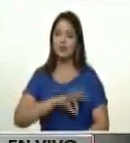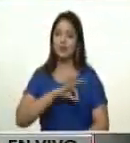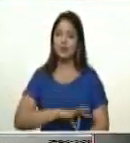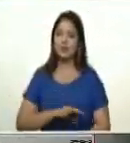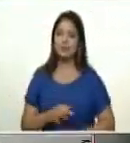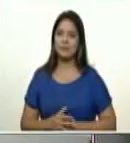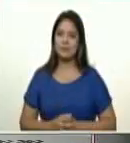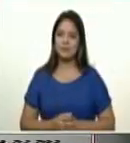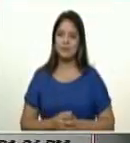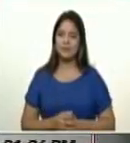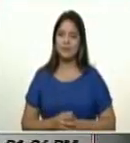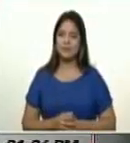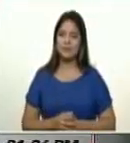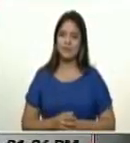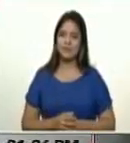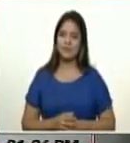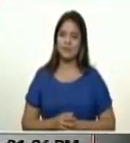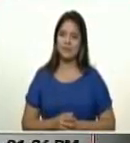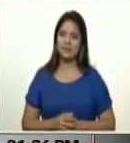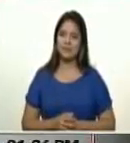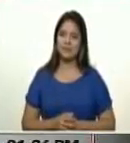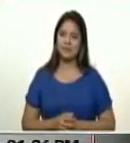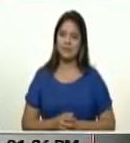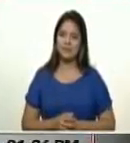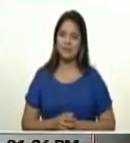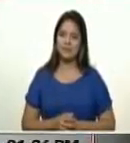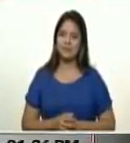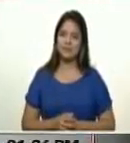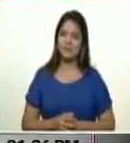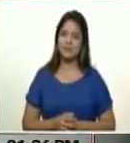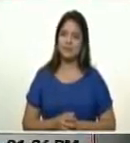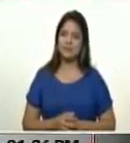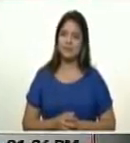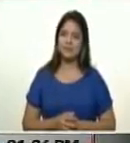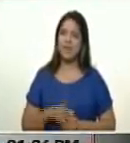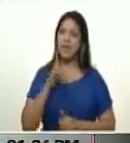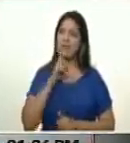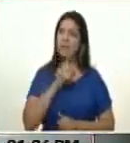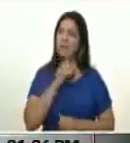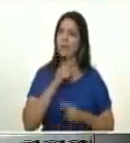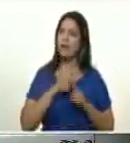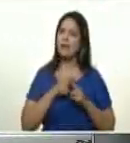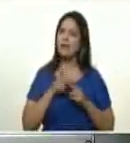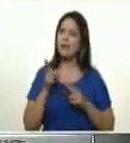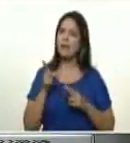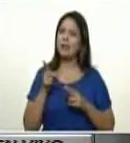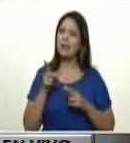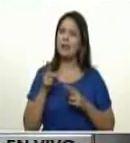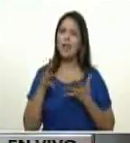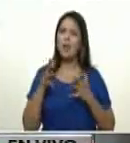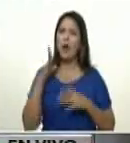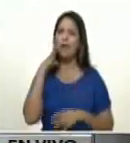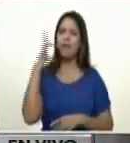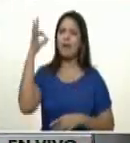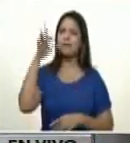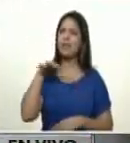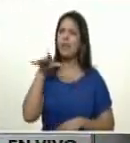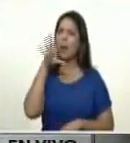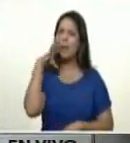Jenny, Denis, ese apellido tuyo, Antique, parece francés. ¿De dónde